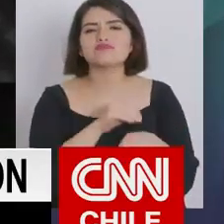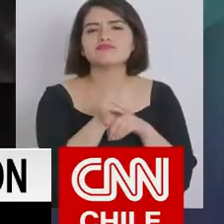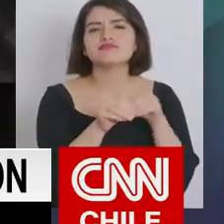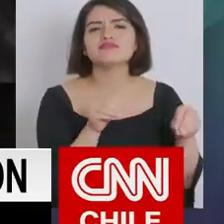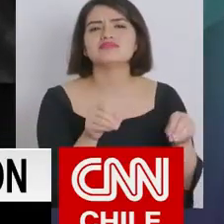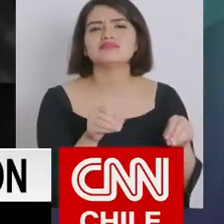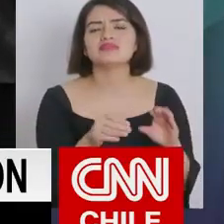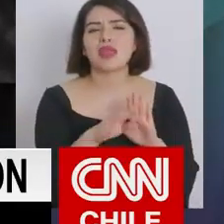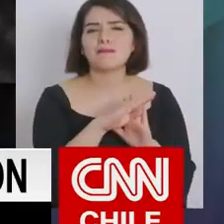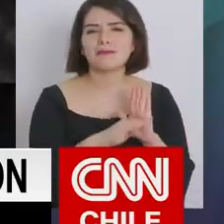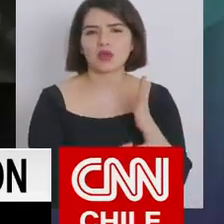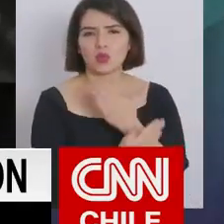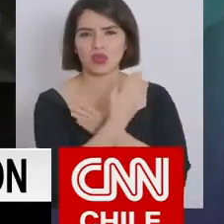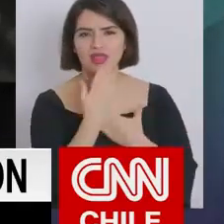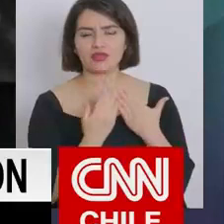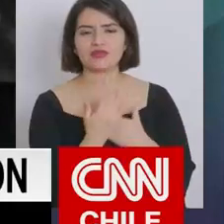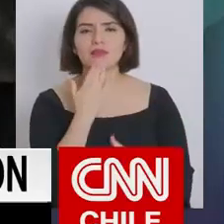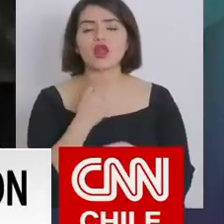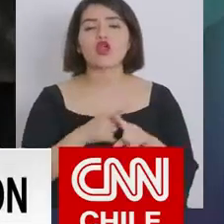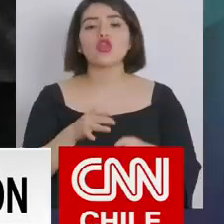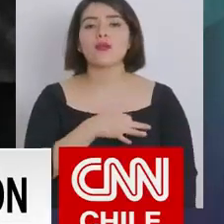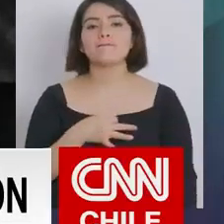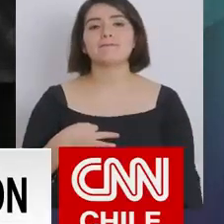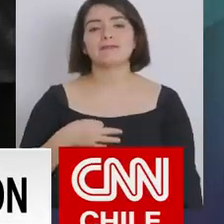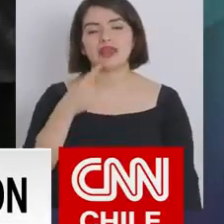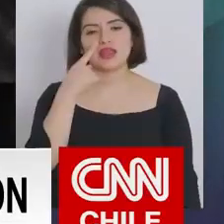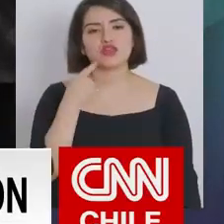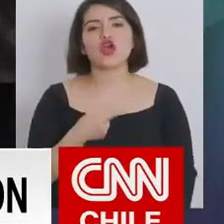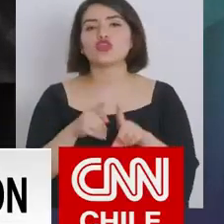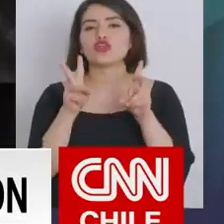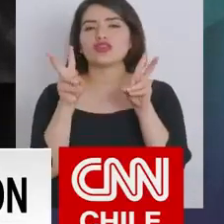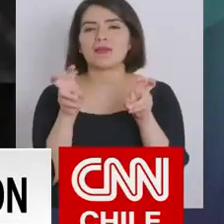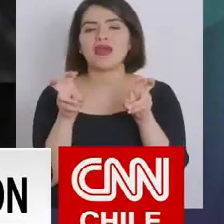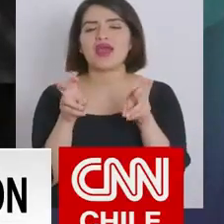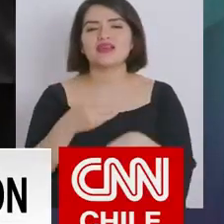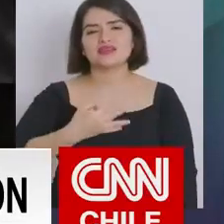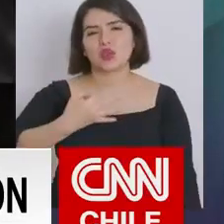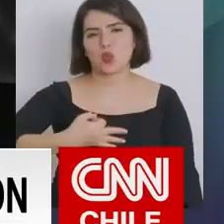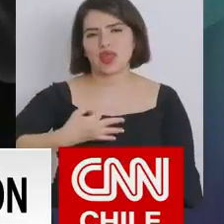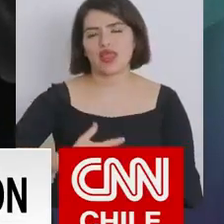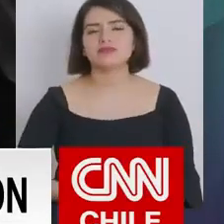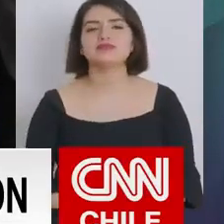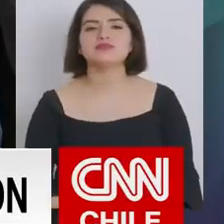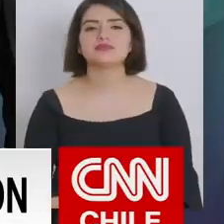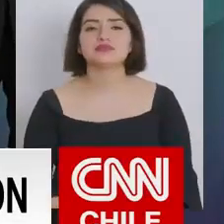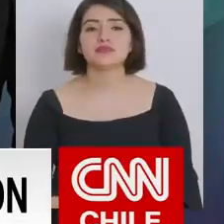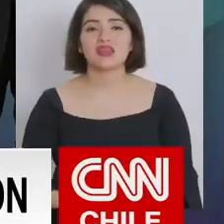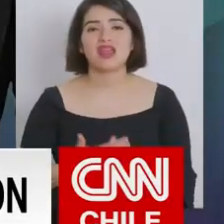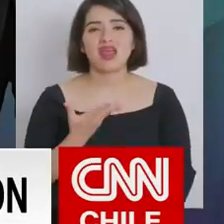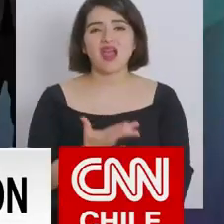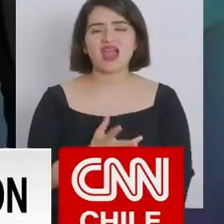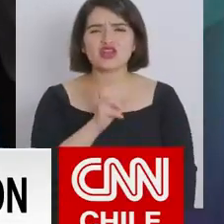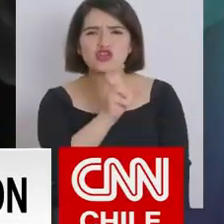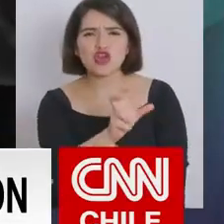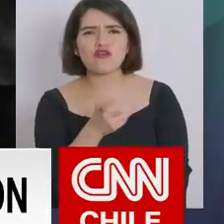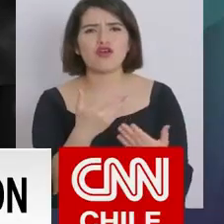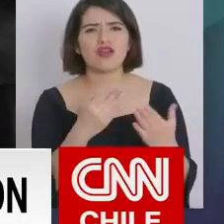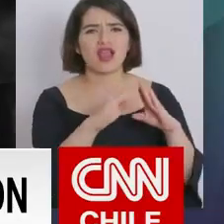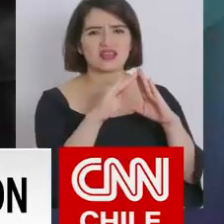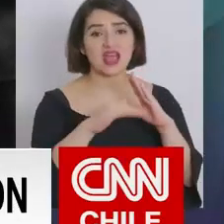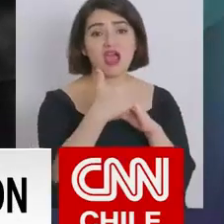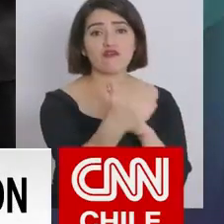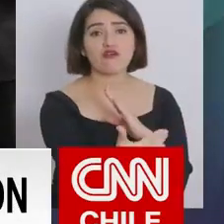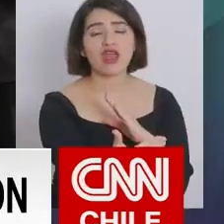cuanto a seguir las medidas sanitarias? Y lo otro es para el ministro, ya es otro tema en cuanto a la seguridad, porque hay portonazos, encerronas,